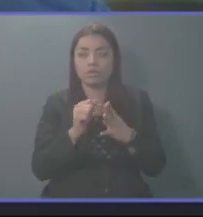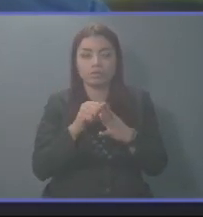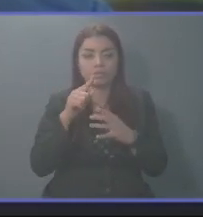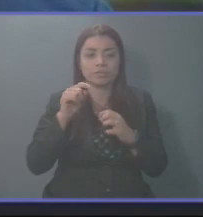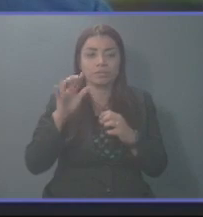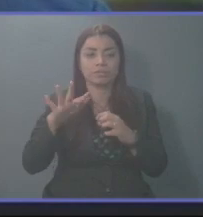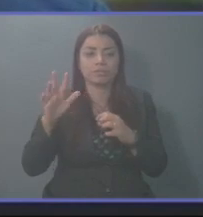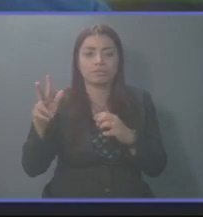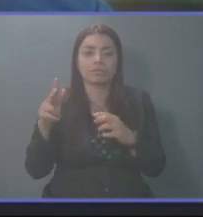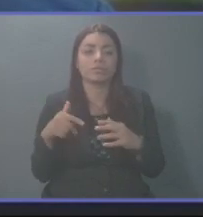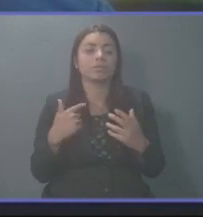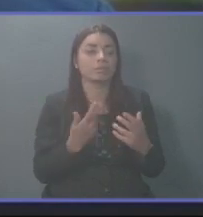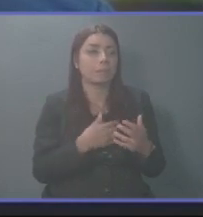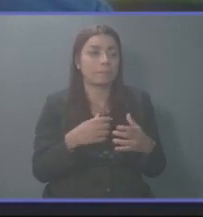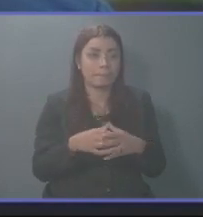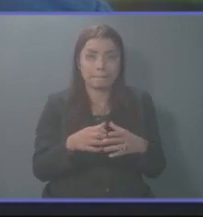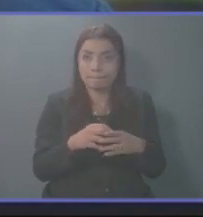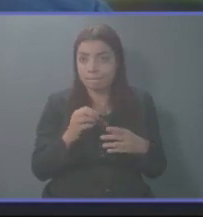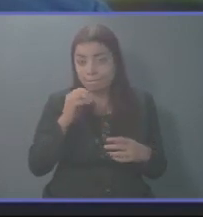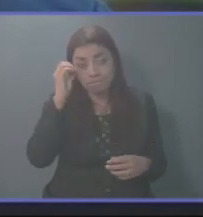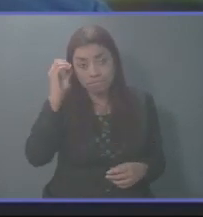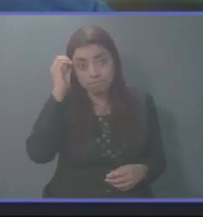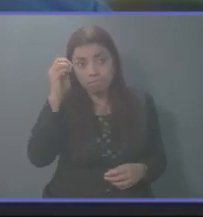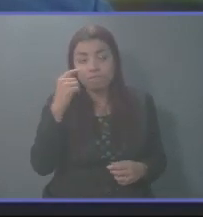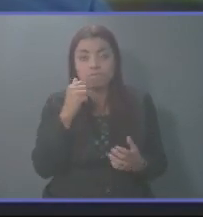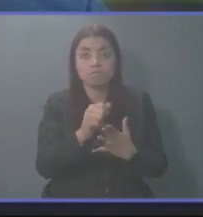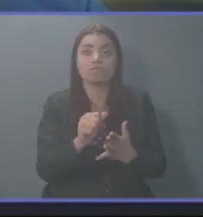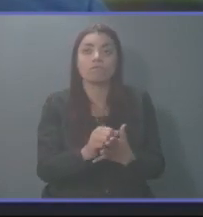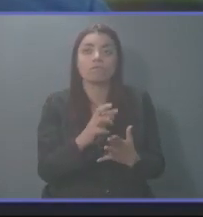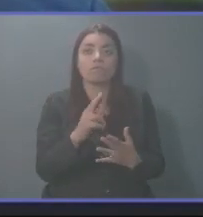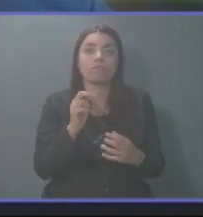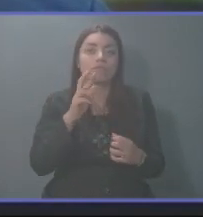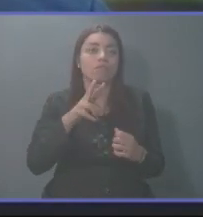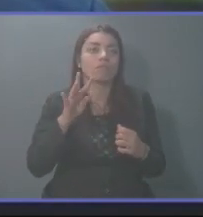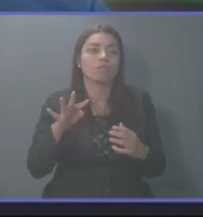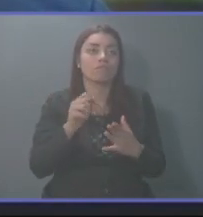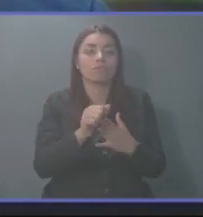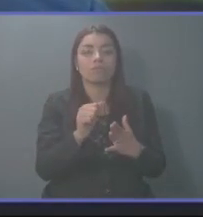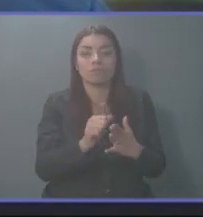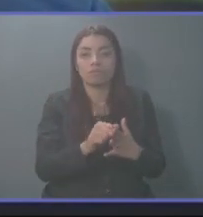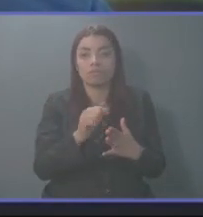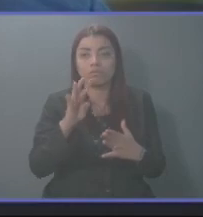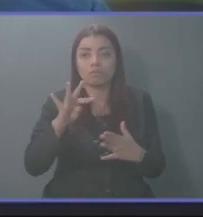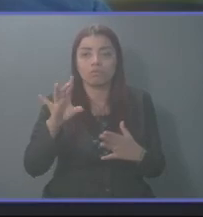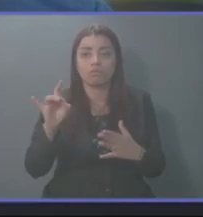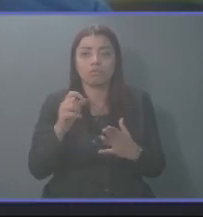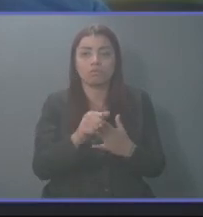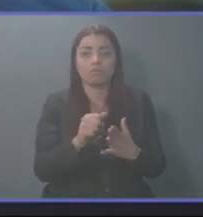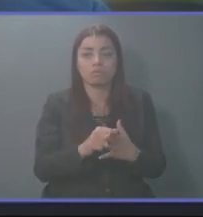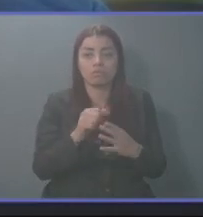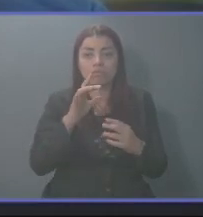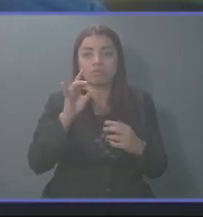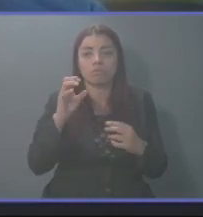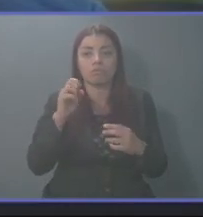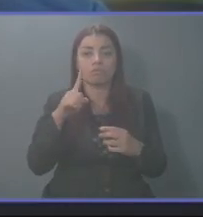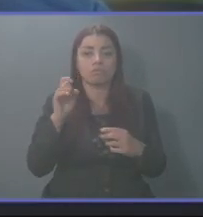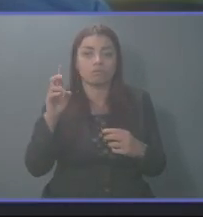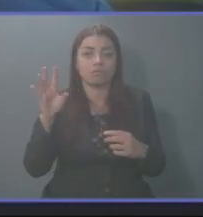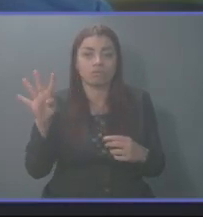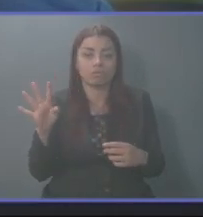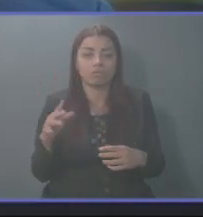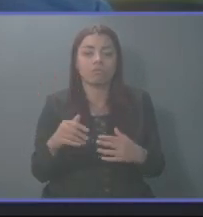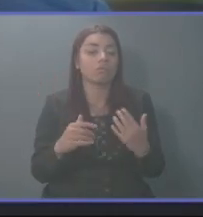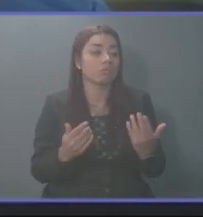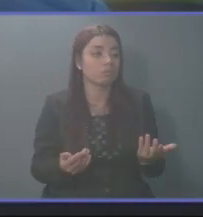los cuales esta comisión no acepta la observación hecha a los artículos 34, 48, 80 y 124.